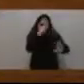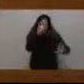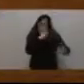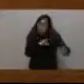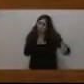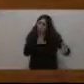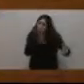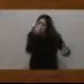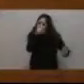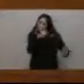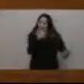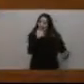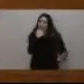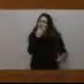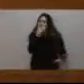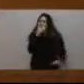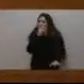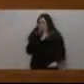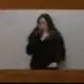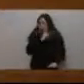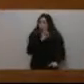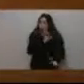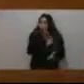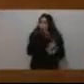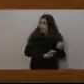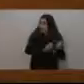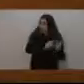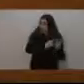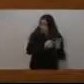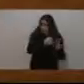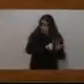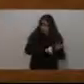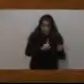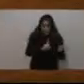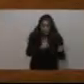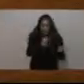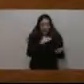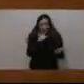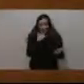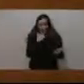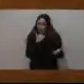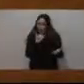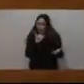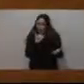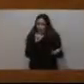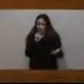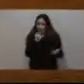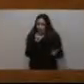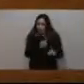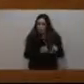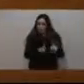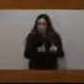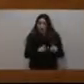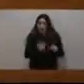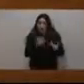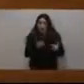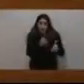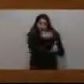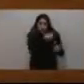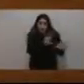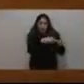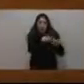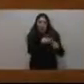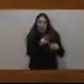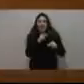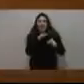¿algo ha tenido que hacer mal? ¿O no se han leído los informes técnicos o algo ha tenido que ocurrir? Entonces, lo que tendrán ustedes que responder es por